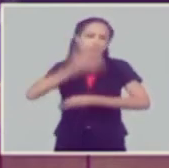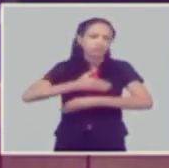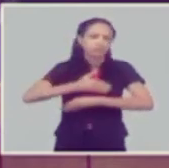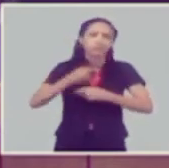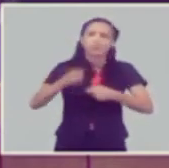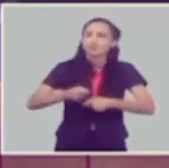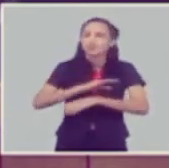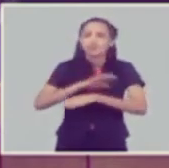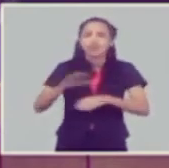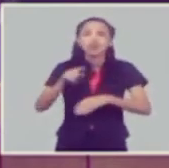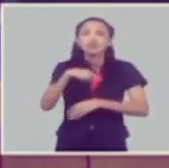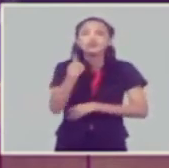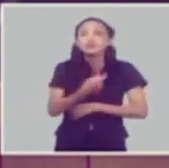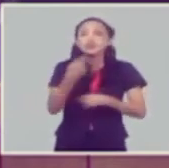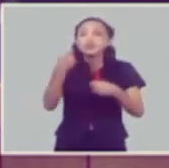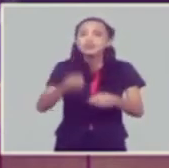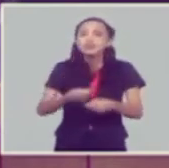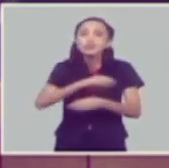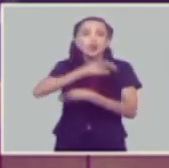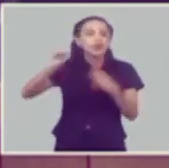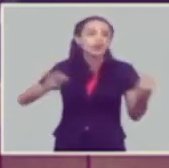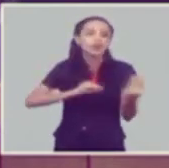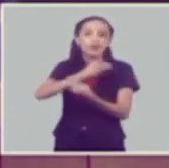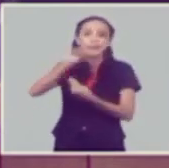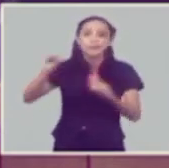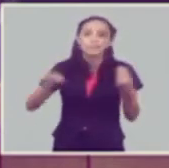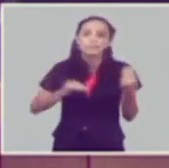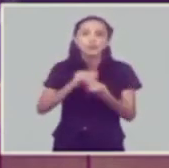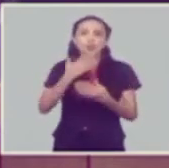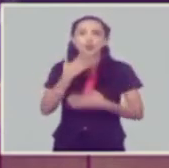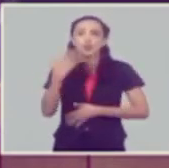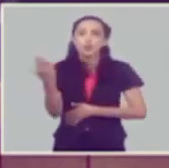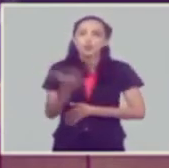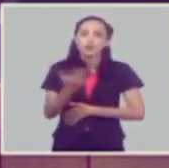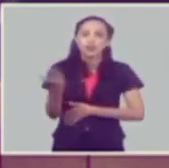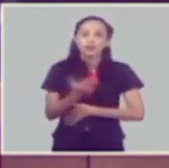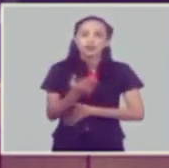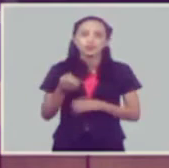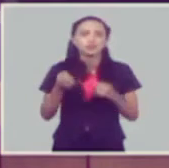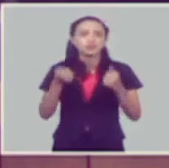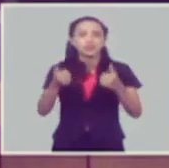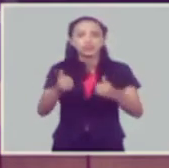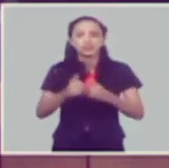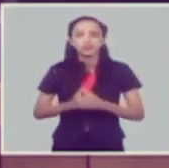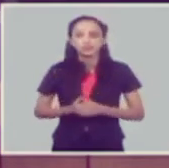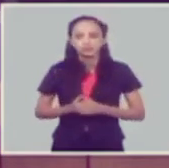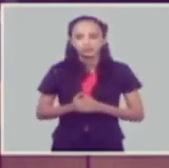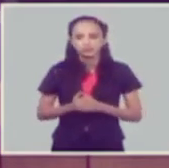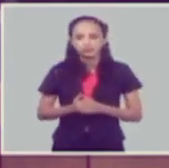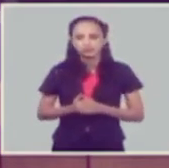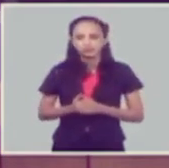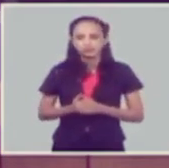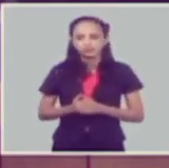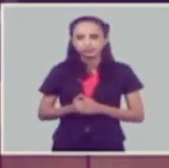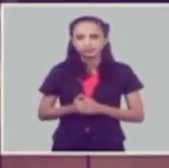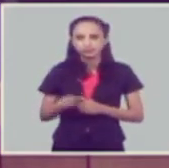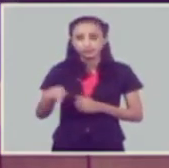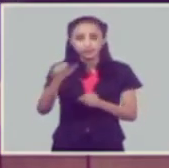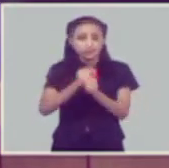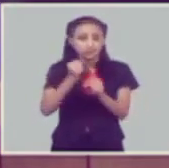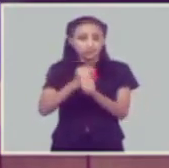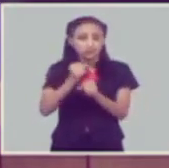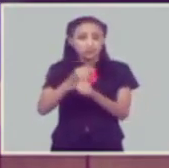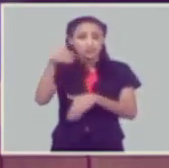todos propiciar las transformaciones con agilidad y lucidez. Es un reto en el que participan en este